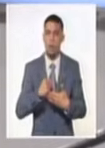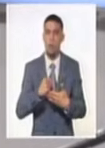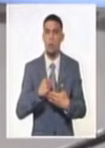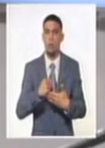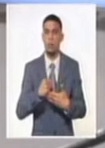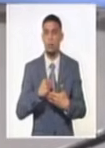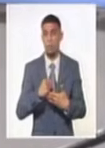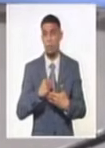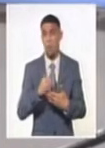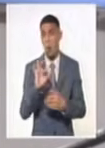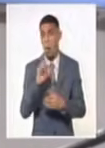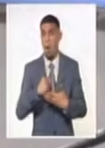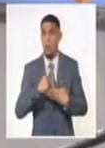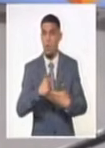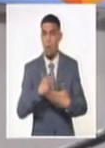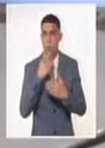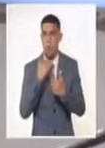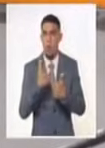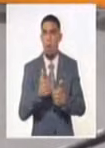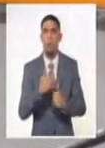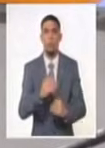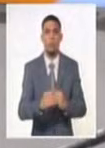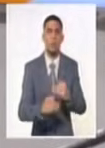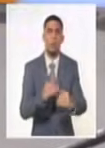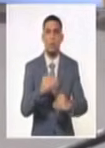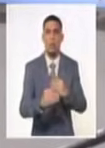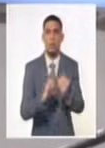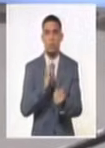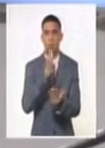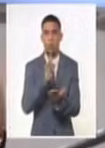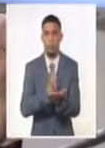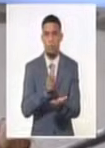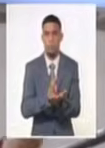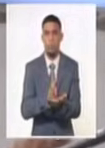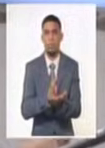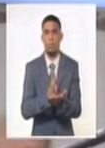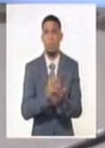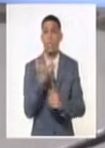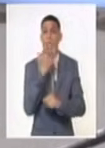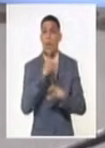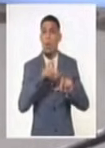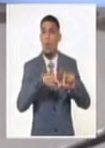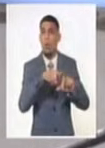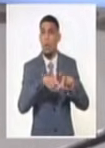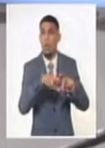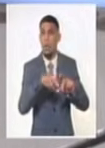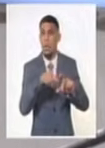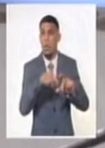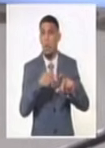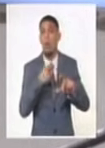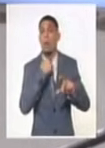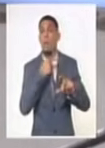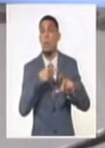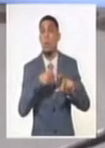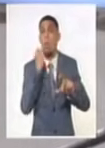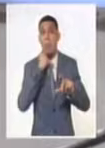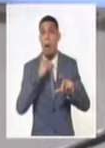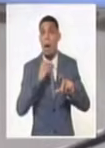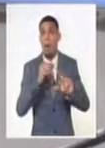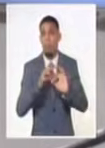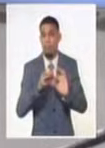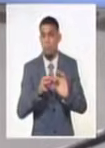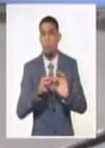las experiencias que se tienen, que haya mucha experiencia en definir cuáles son los contenidos que por su peso específico hay que priorizar, cómo hacer un sistema luego